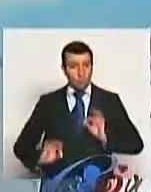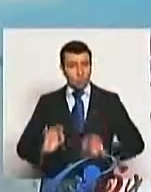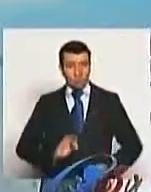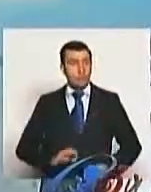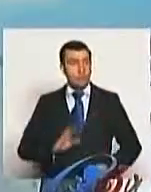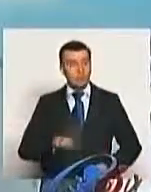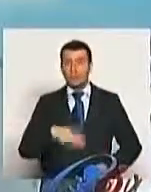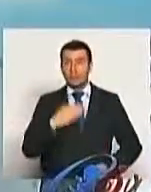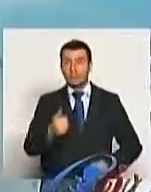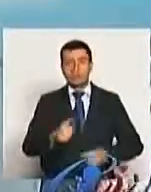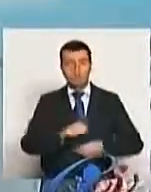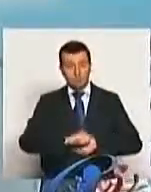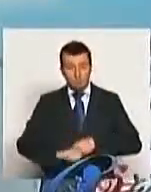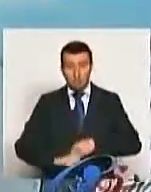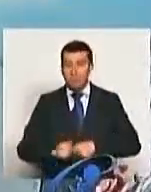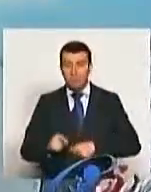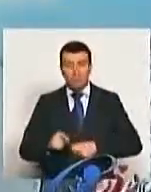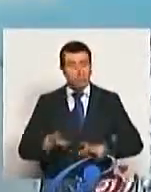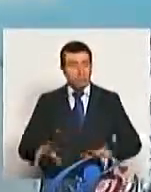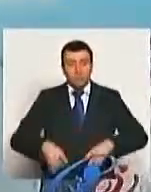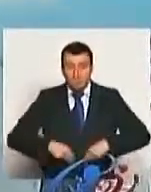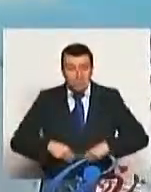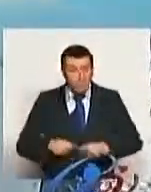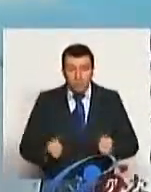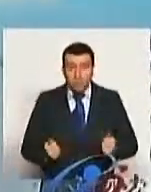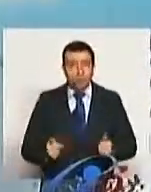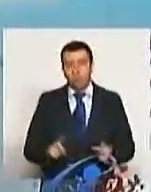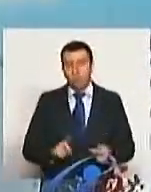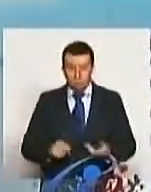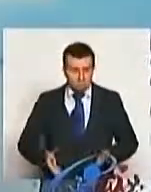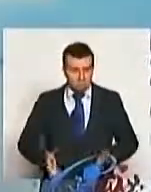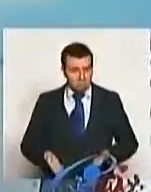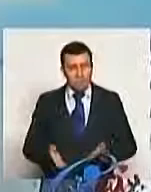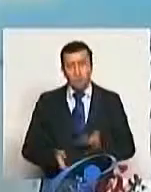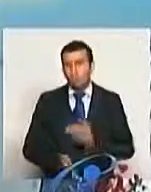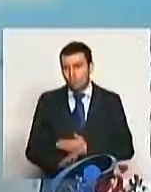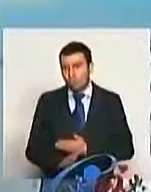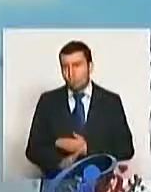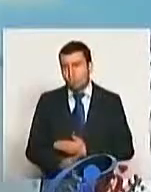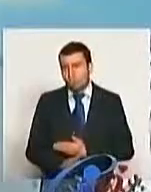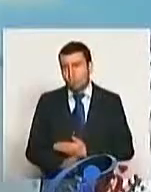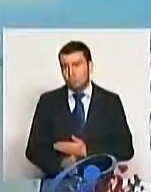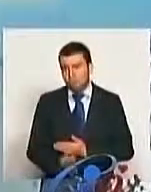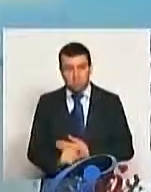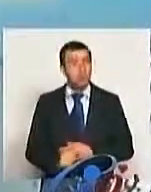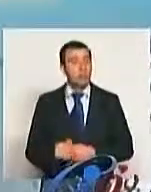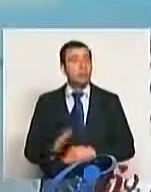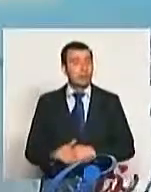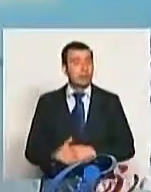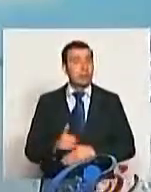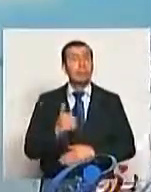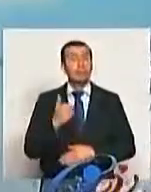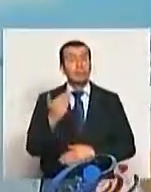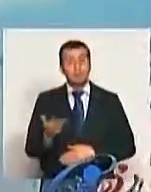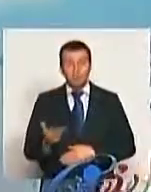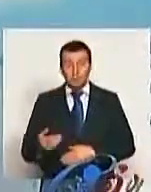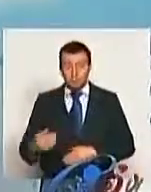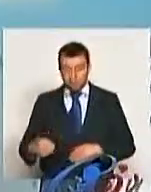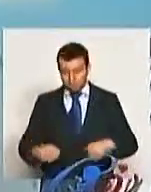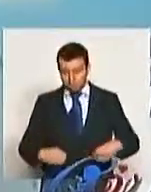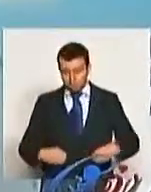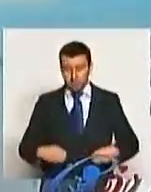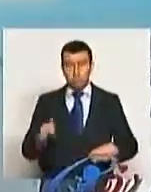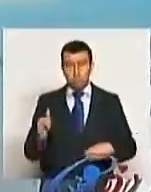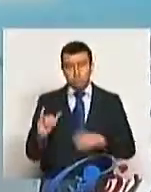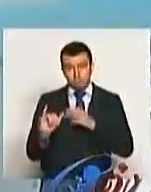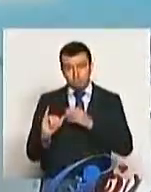no entre en menopausia rápida, pero ya luego estos ovarios pues en algún momento